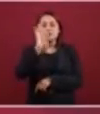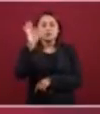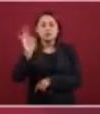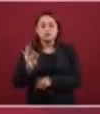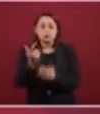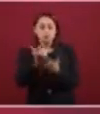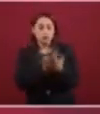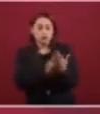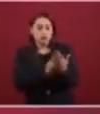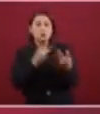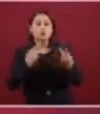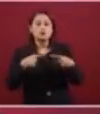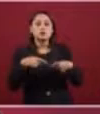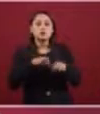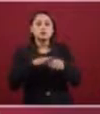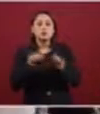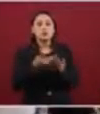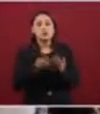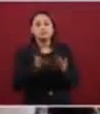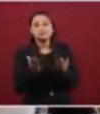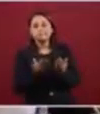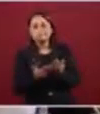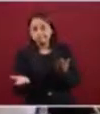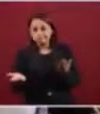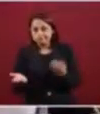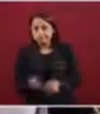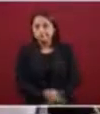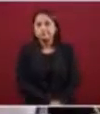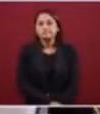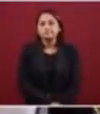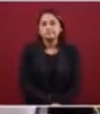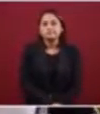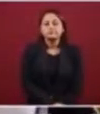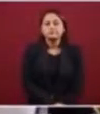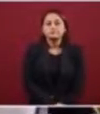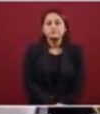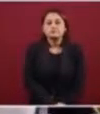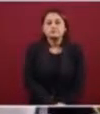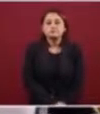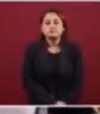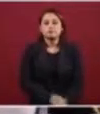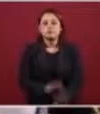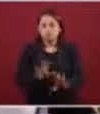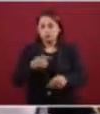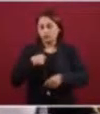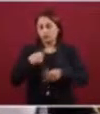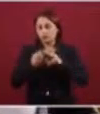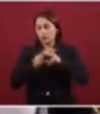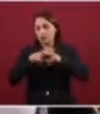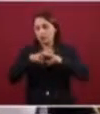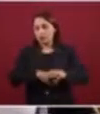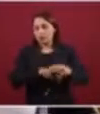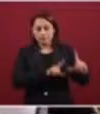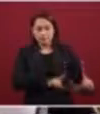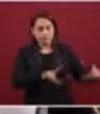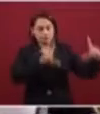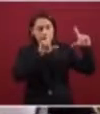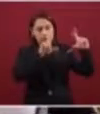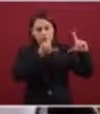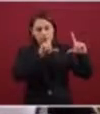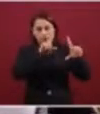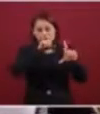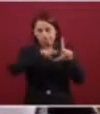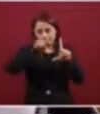plantilla. Si me permiten iniciar con la primera gráfica, por